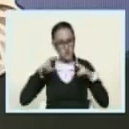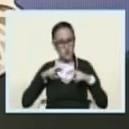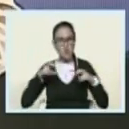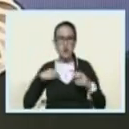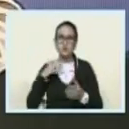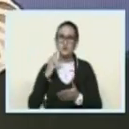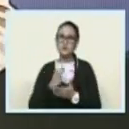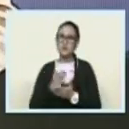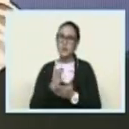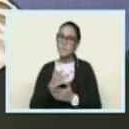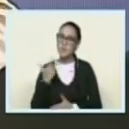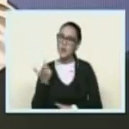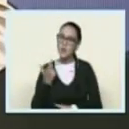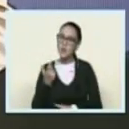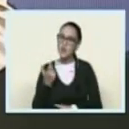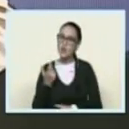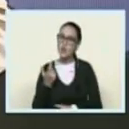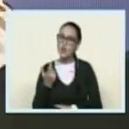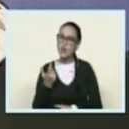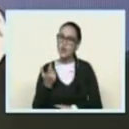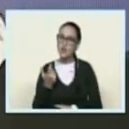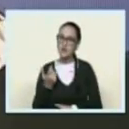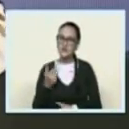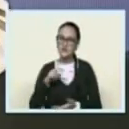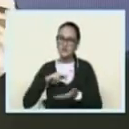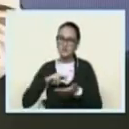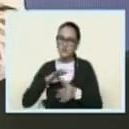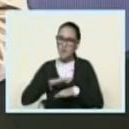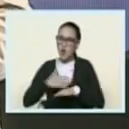siempre busco la verdad del ser,